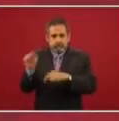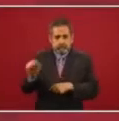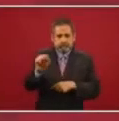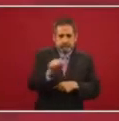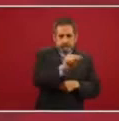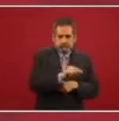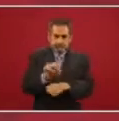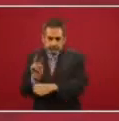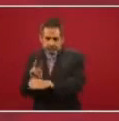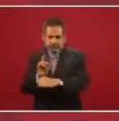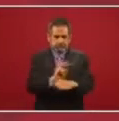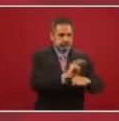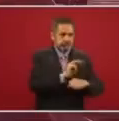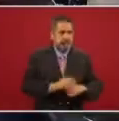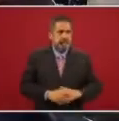respiratorios